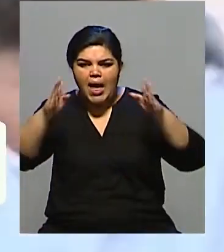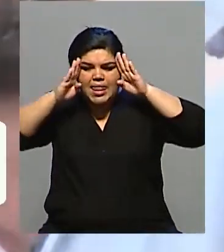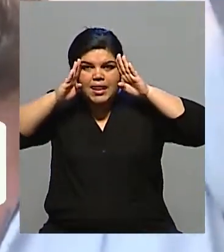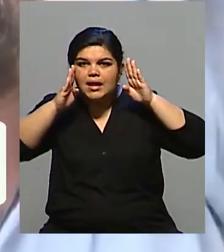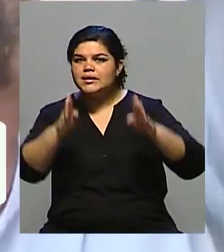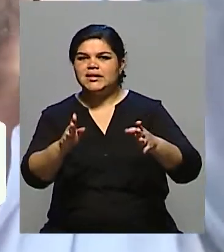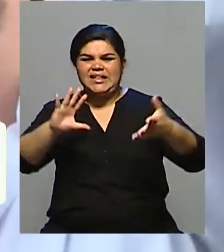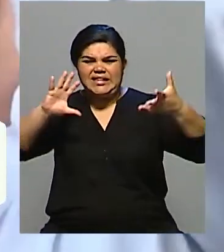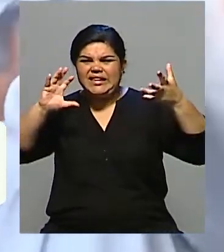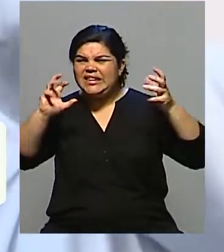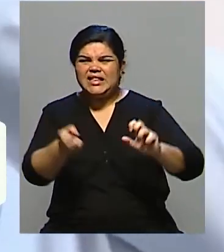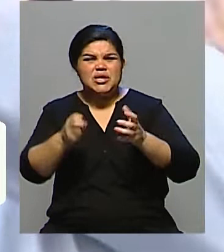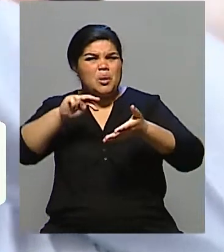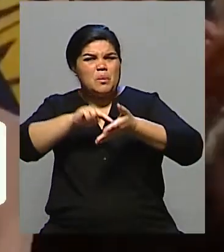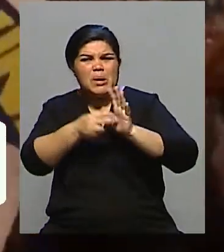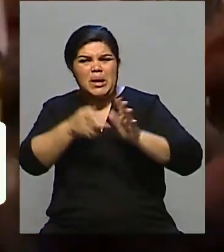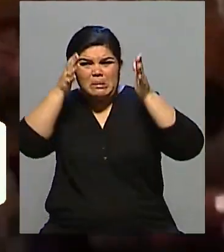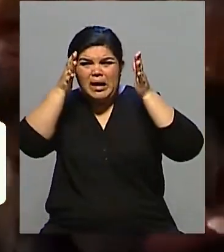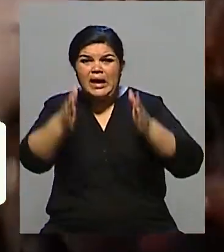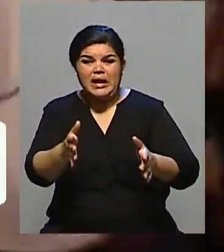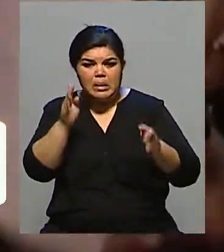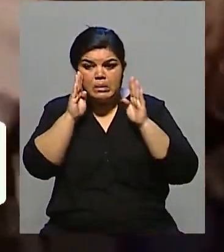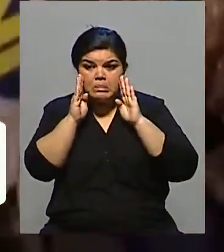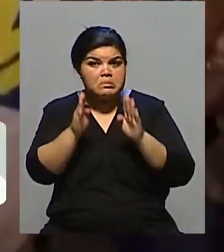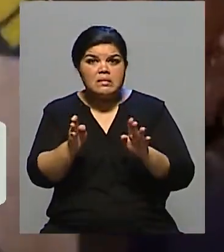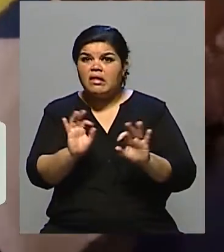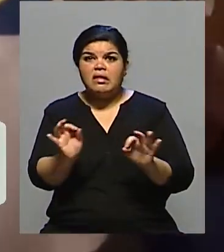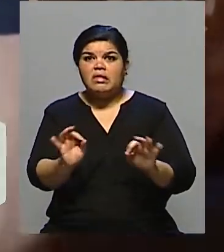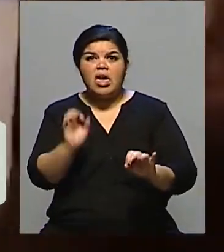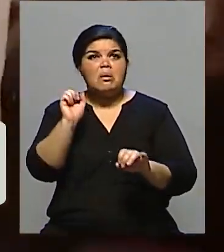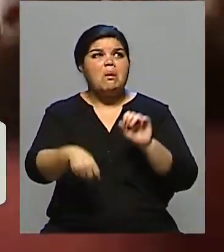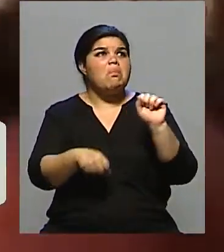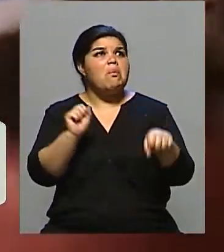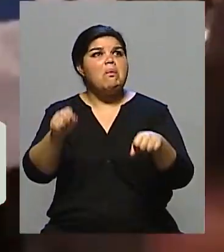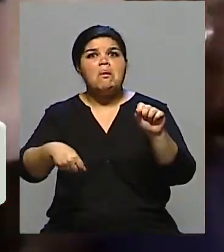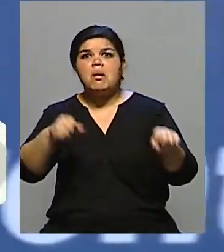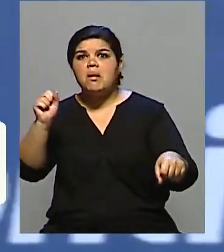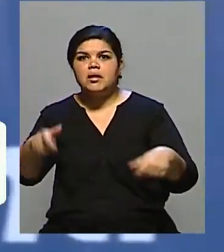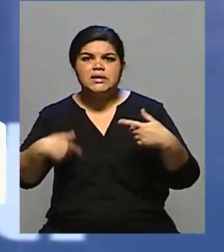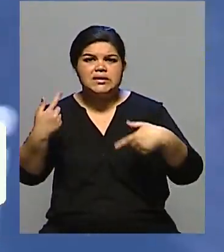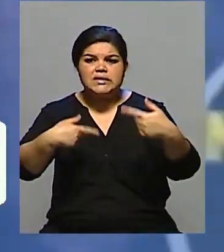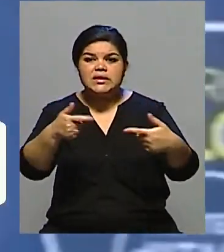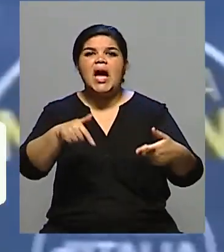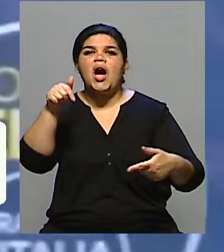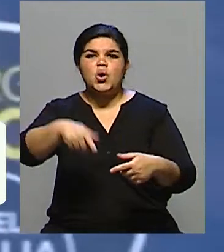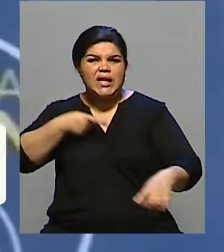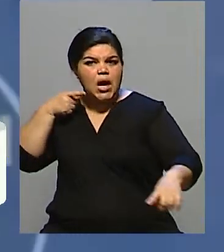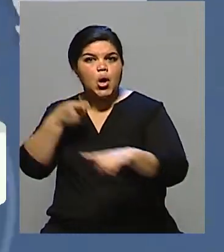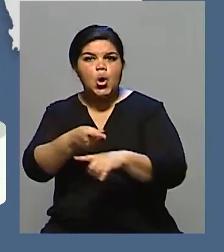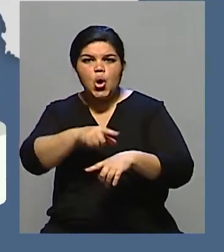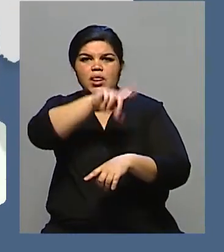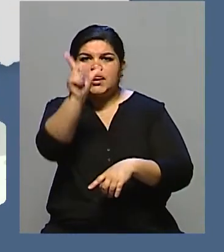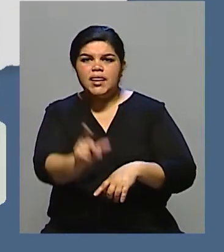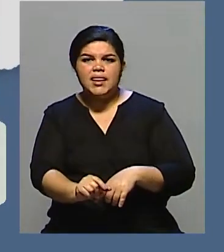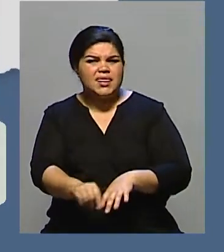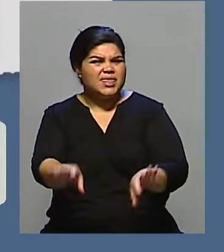venir como un tsunami, que luego ha golpeado y sigue golpeando a todo el país. Guido,